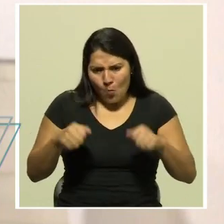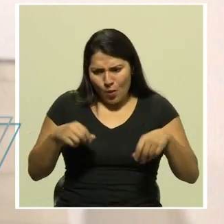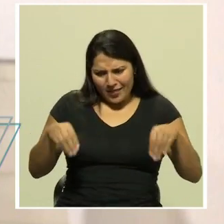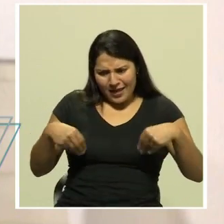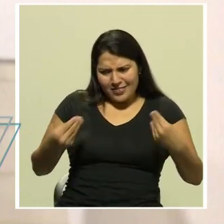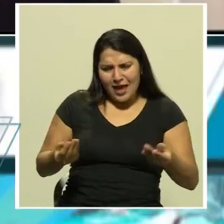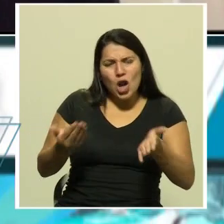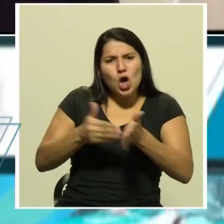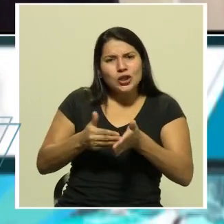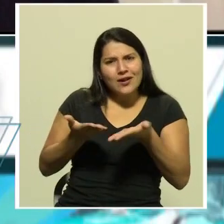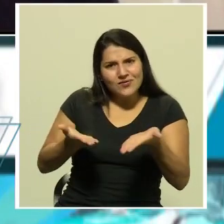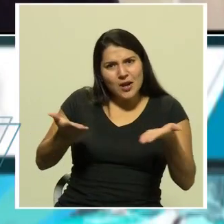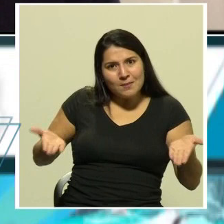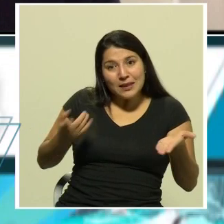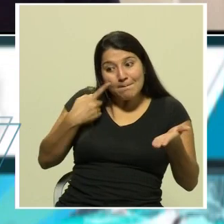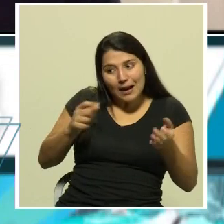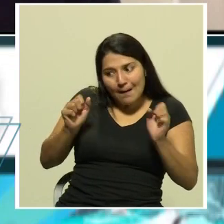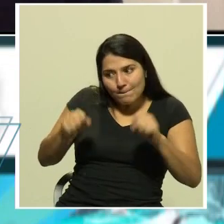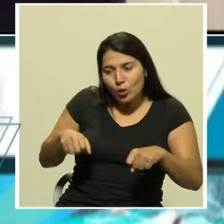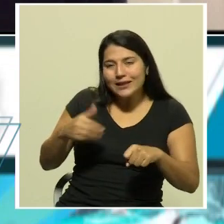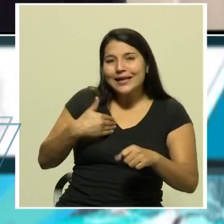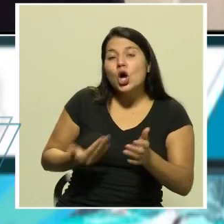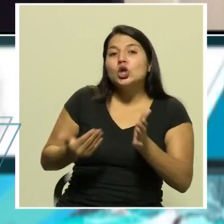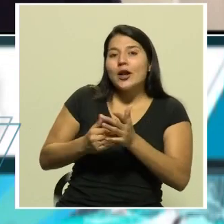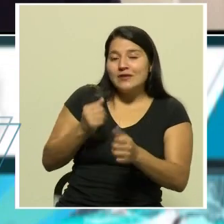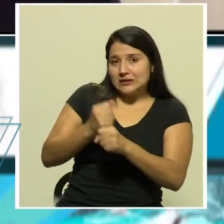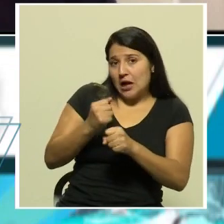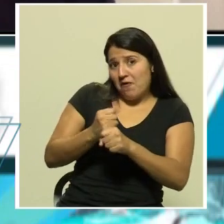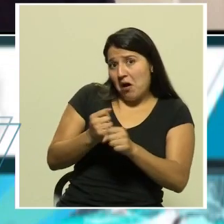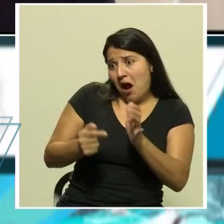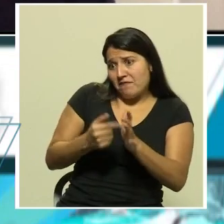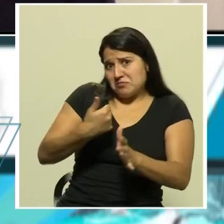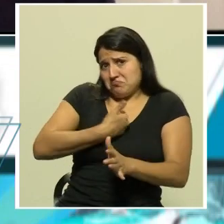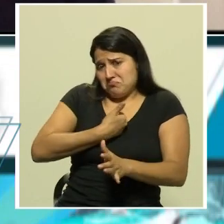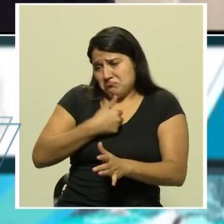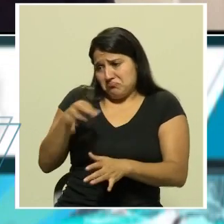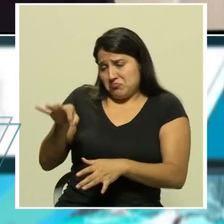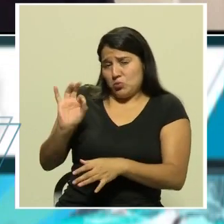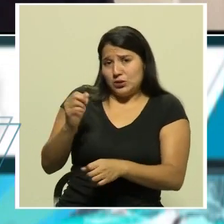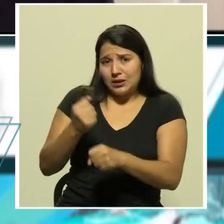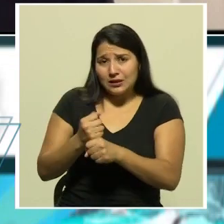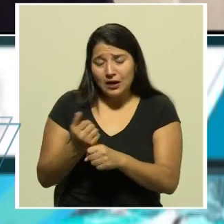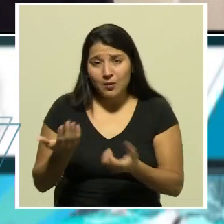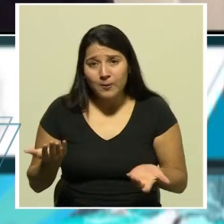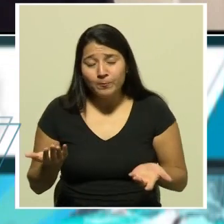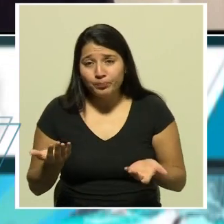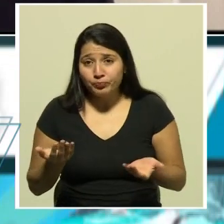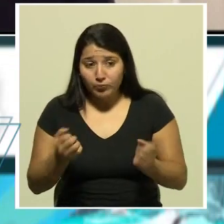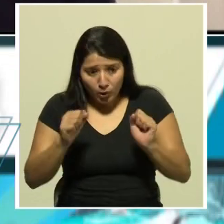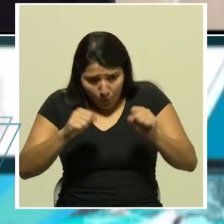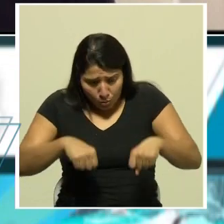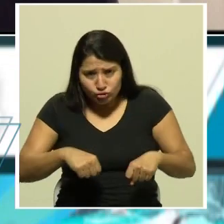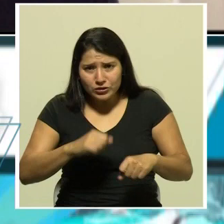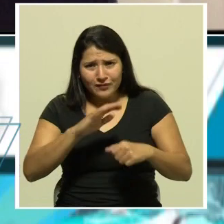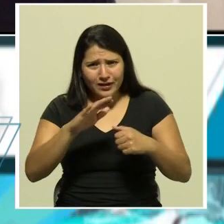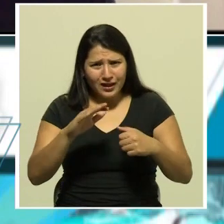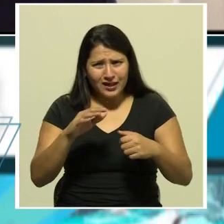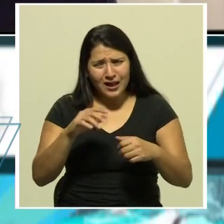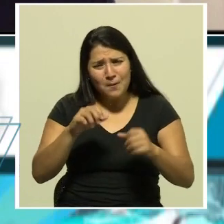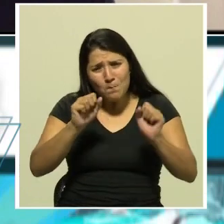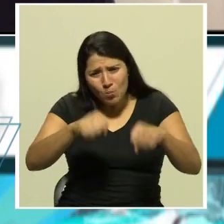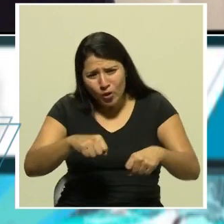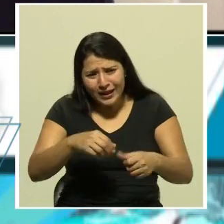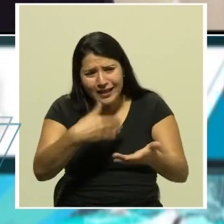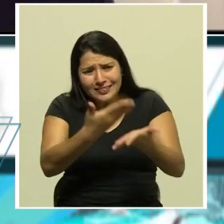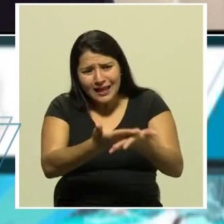emplearse, aunque sea mediante el autoempleo? La reflexión sobre el propio autoempleo, ¿es posible en todos los sectores y en todas las personas? Bueno, estas yo creo que